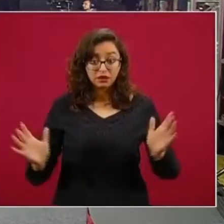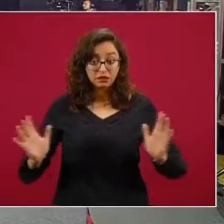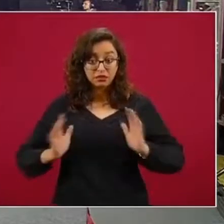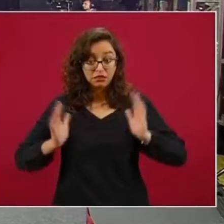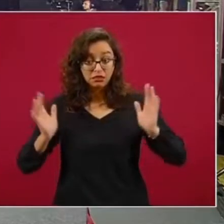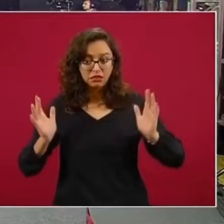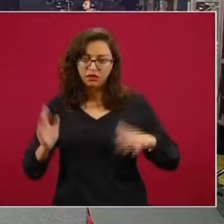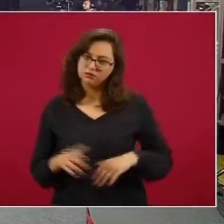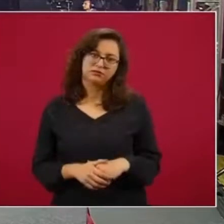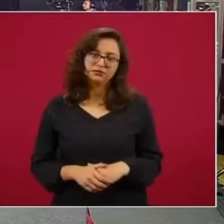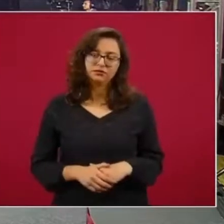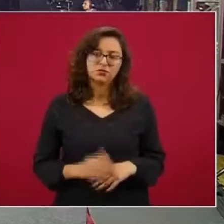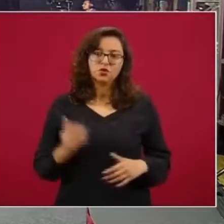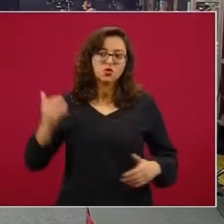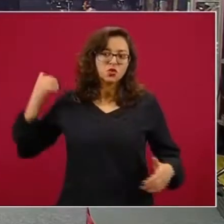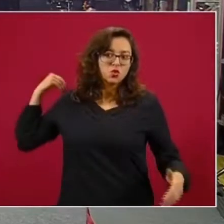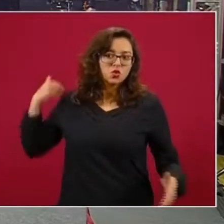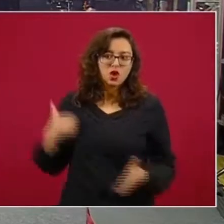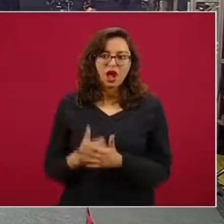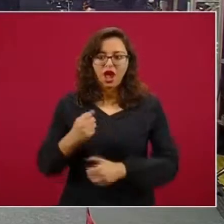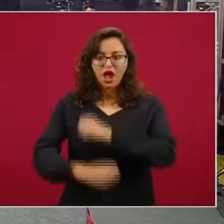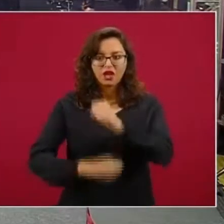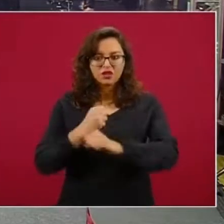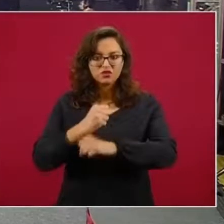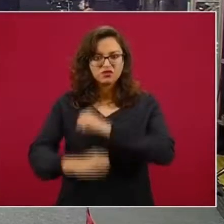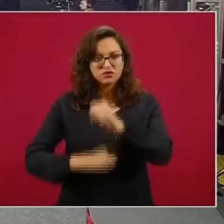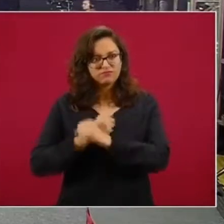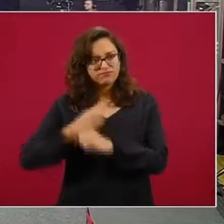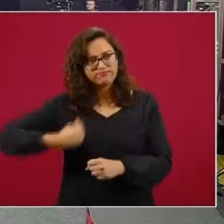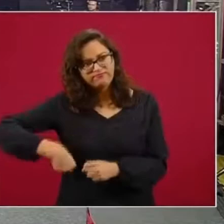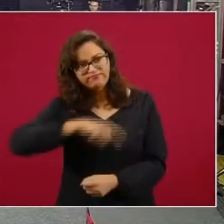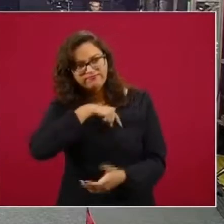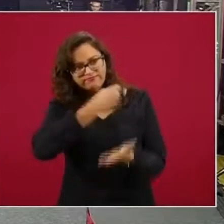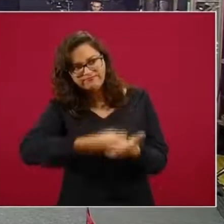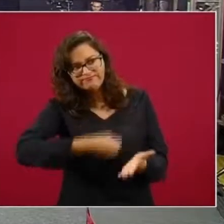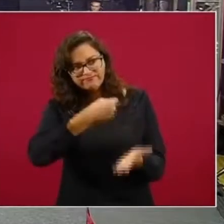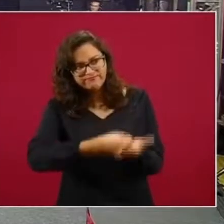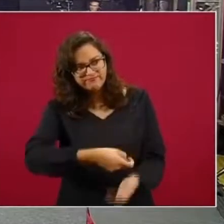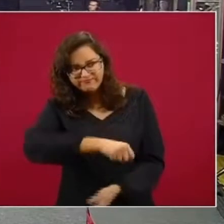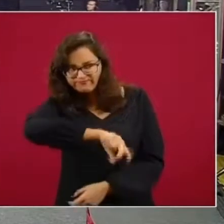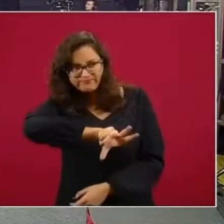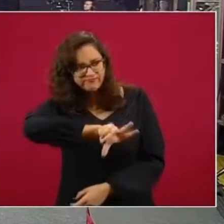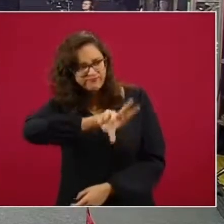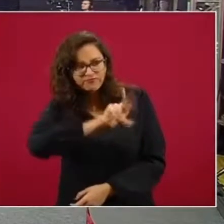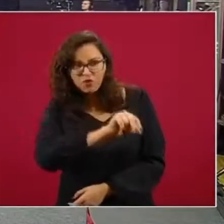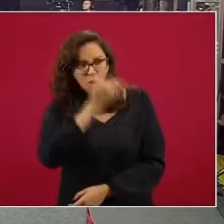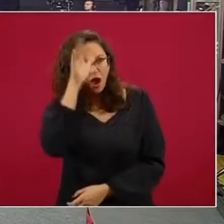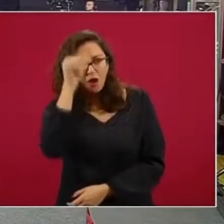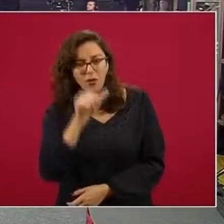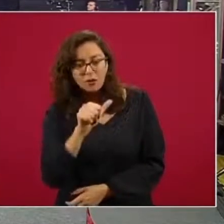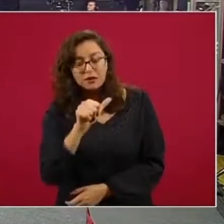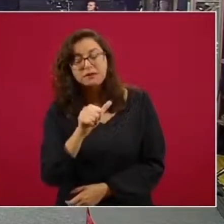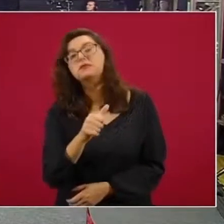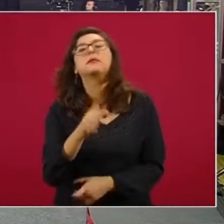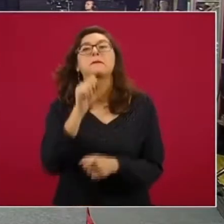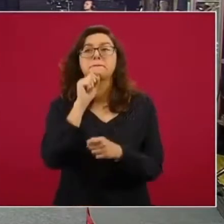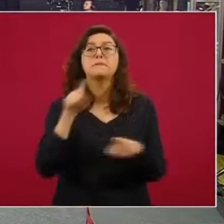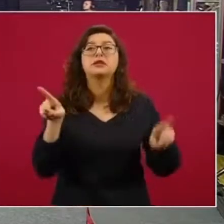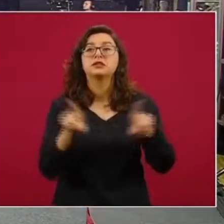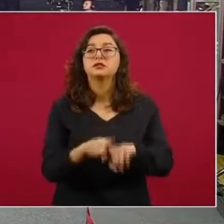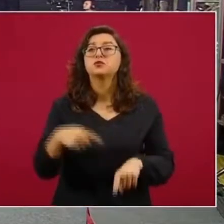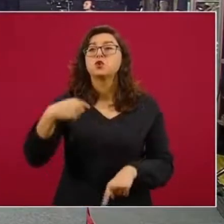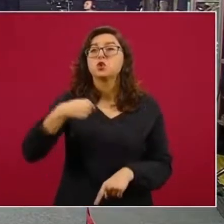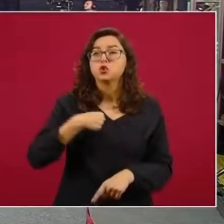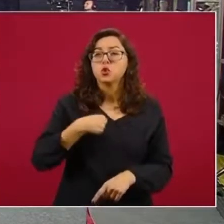Lo planteamos durante años y está planteado en la campaña